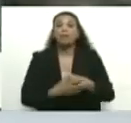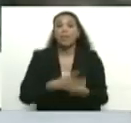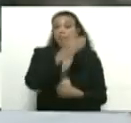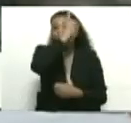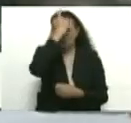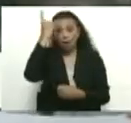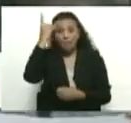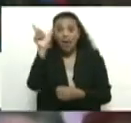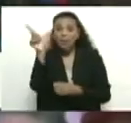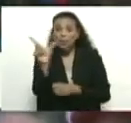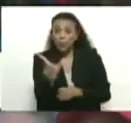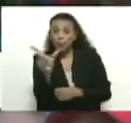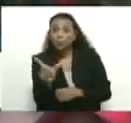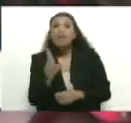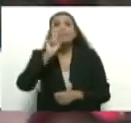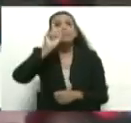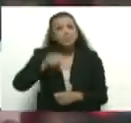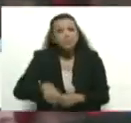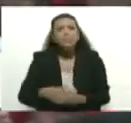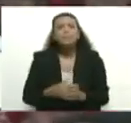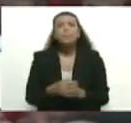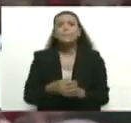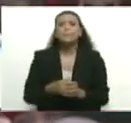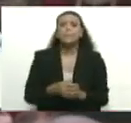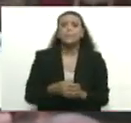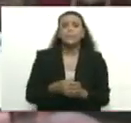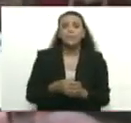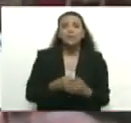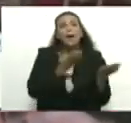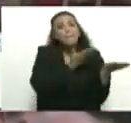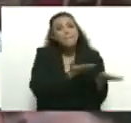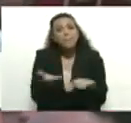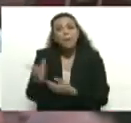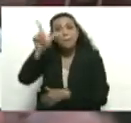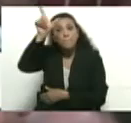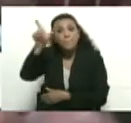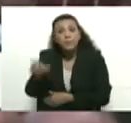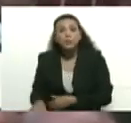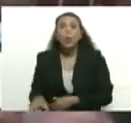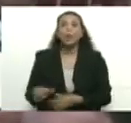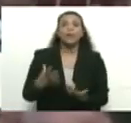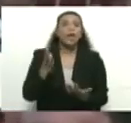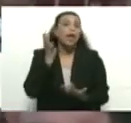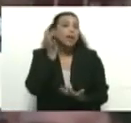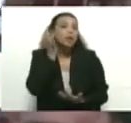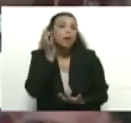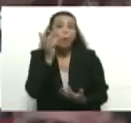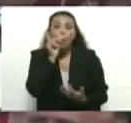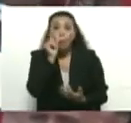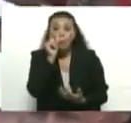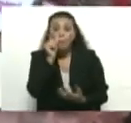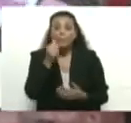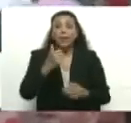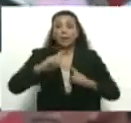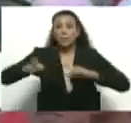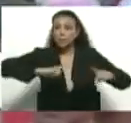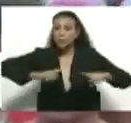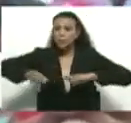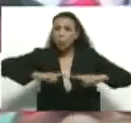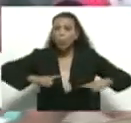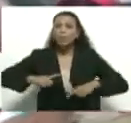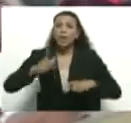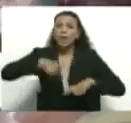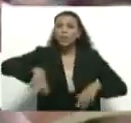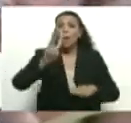Diosdado Cabello, también queremos darle la bienvenida a nuestro querido integrante de la Dirección Nacional y de